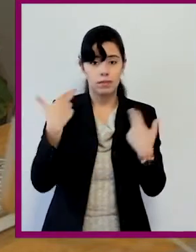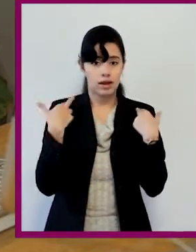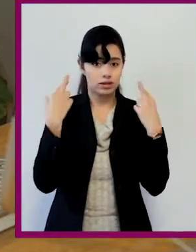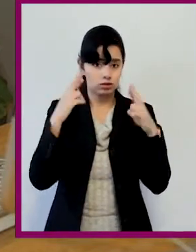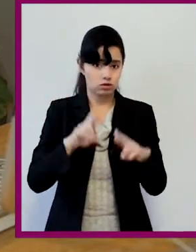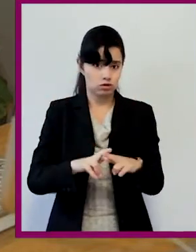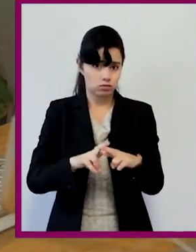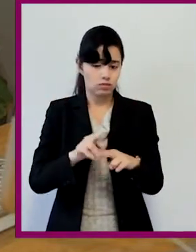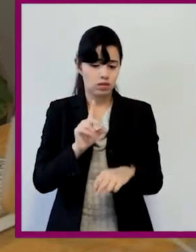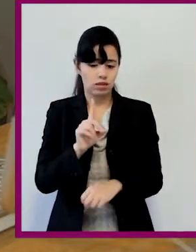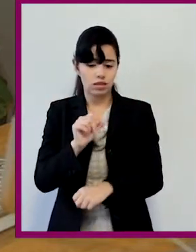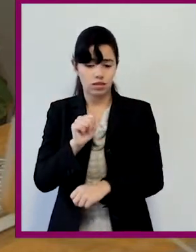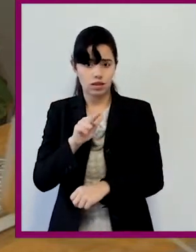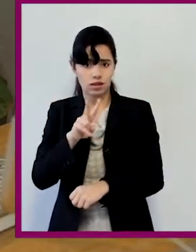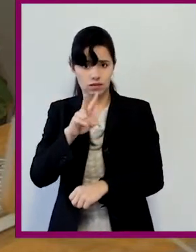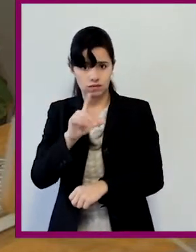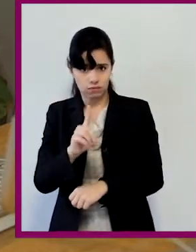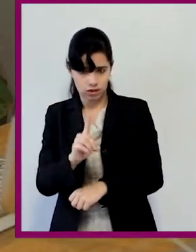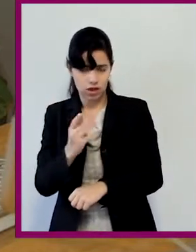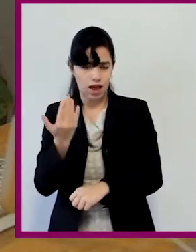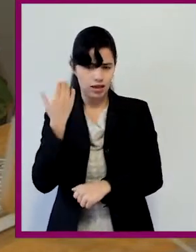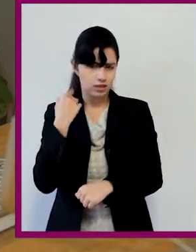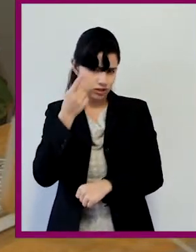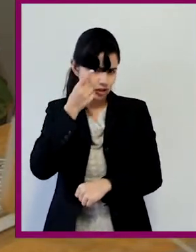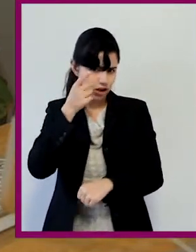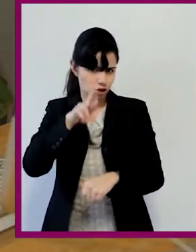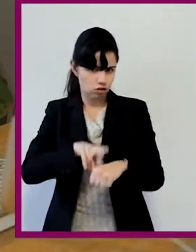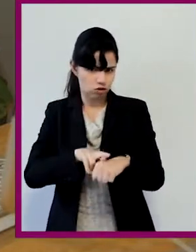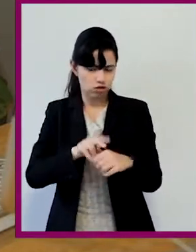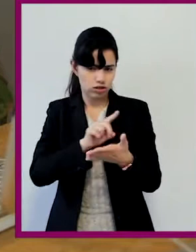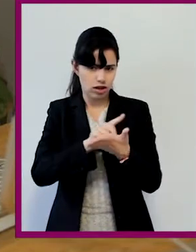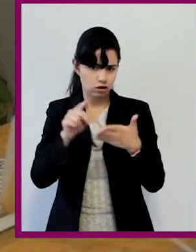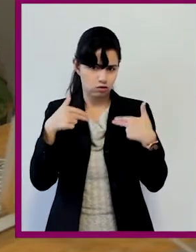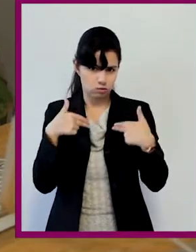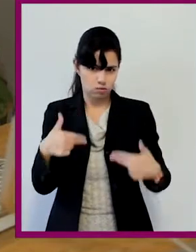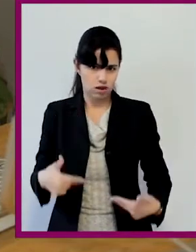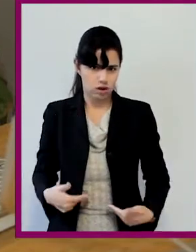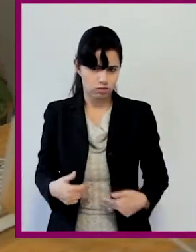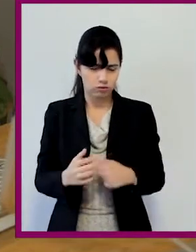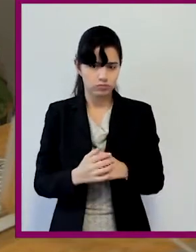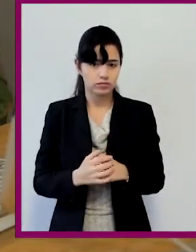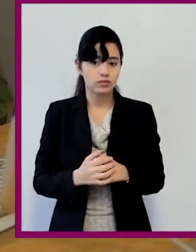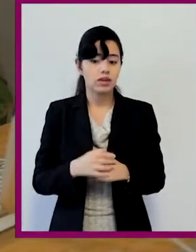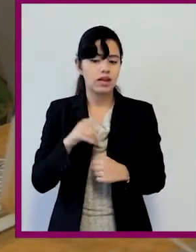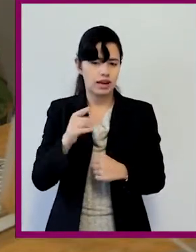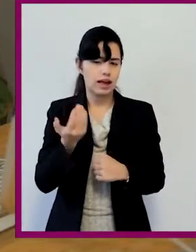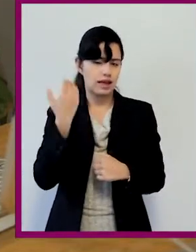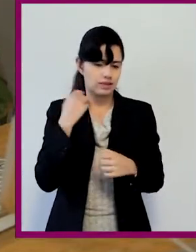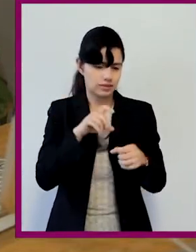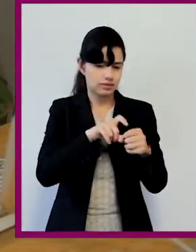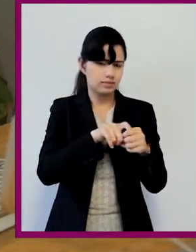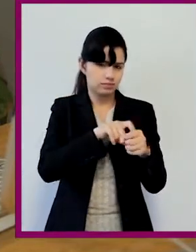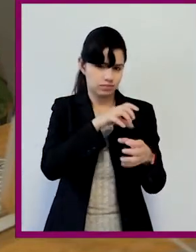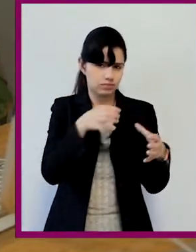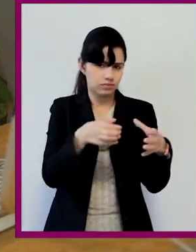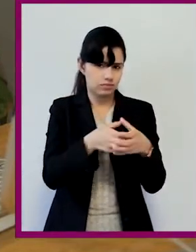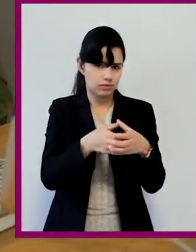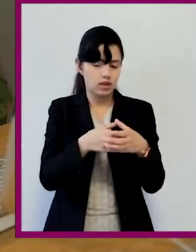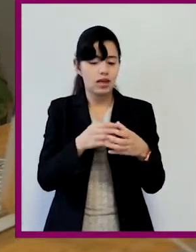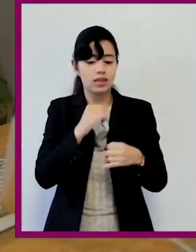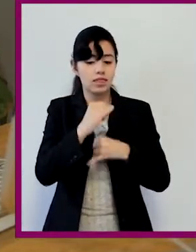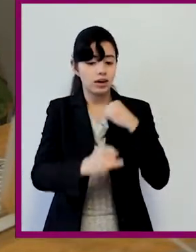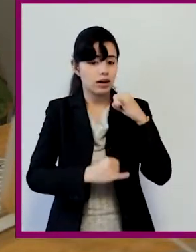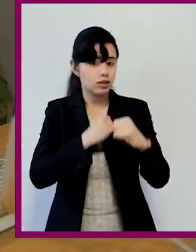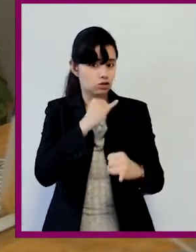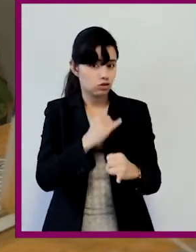Derechos Humanos Miguel Agustín Pro Juárez, exmiembro del International Council on Human Rights Policy y